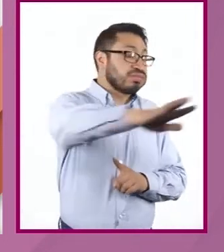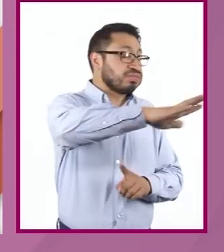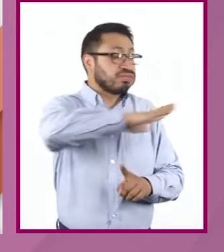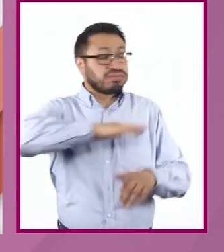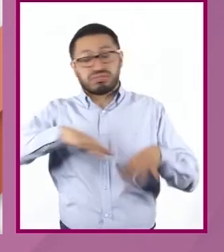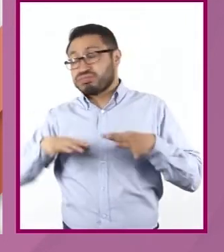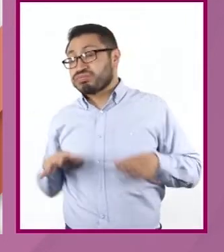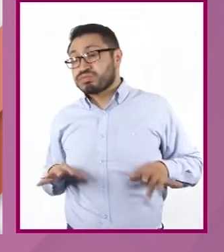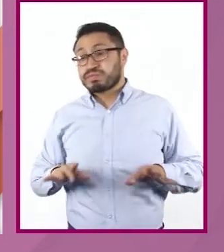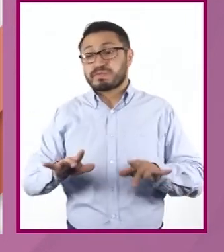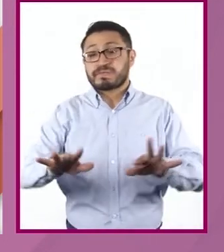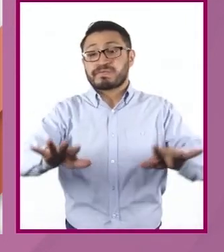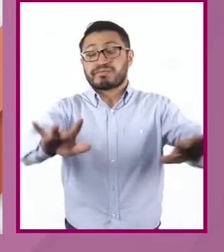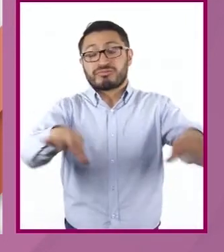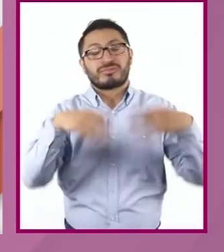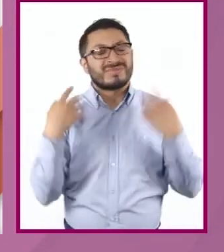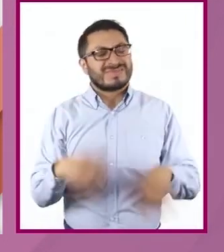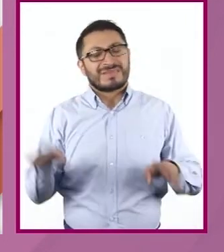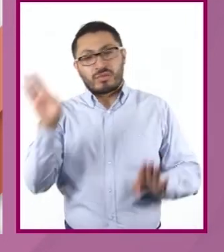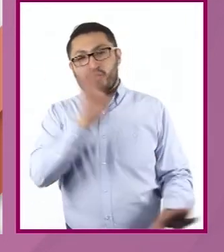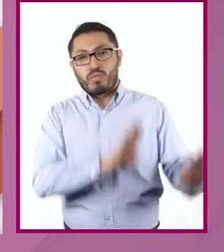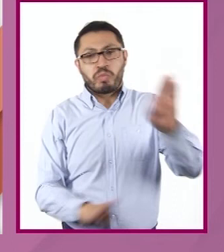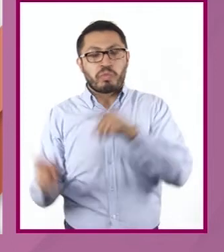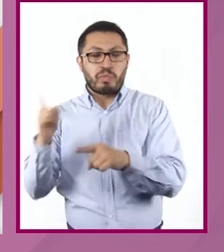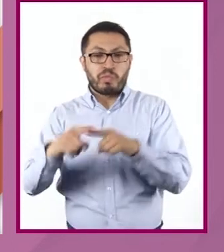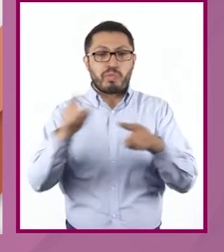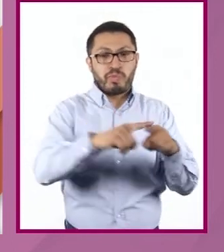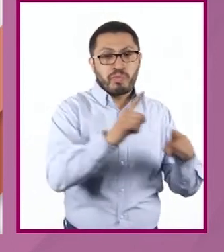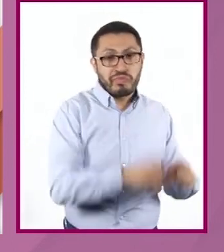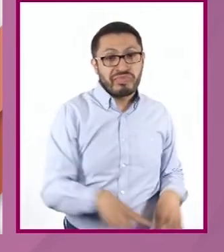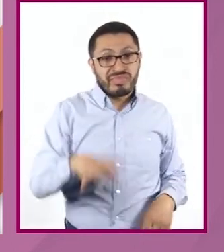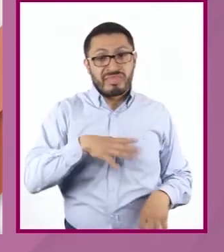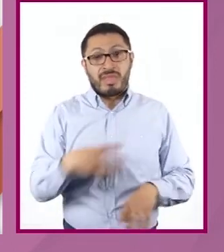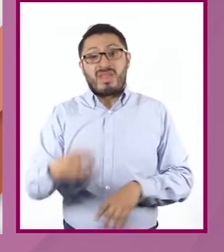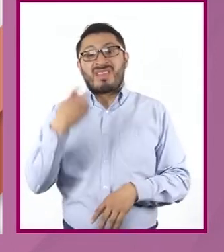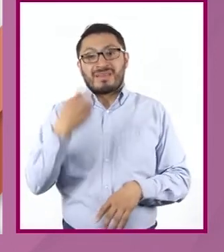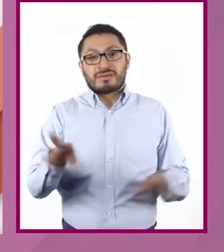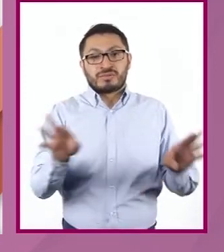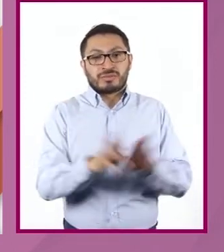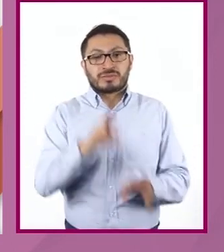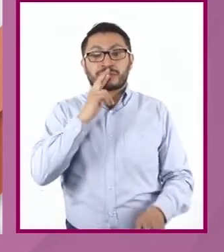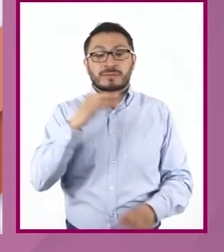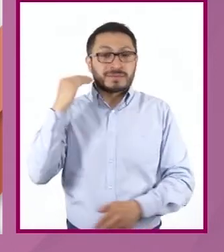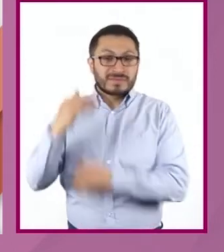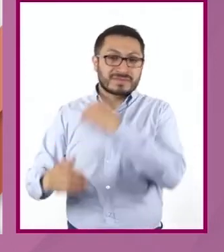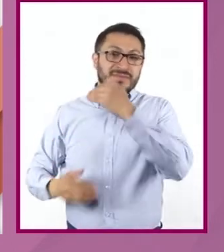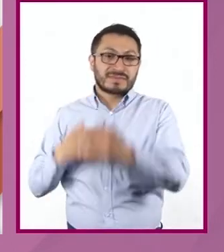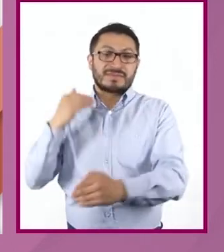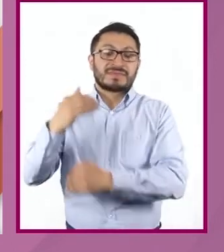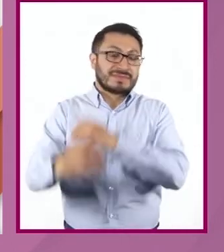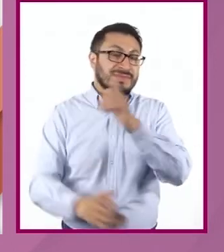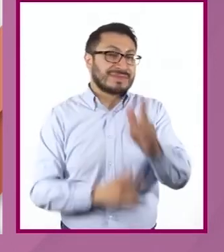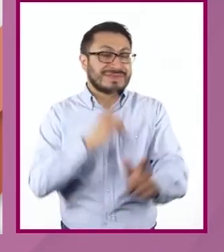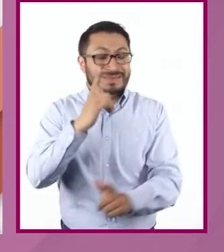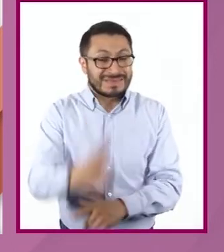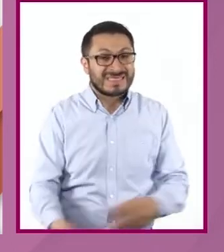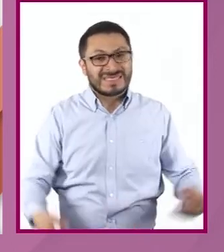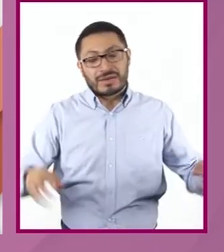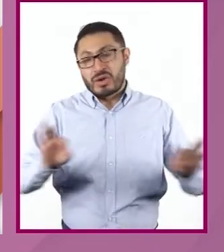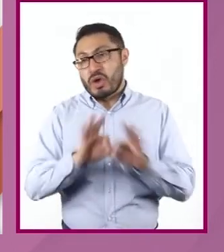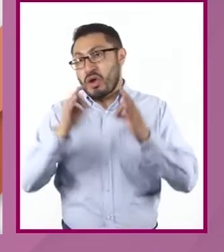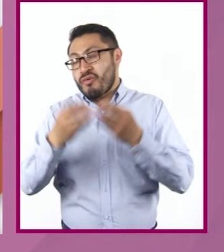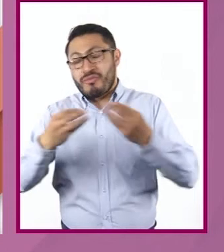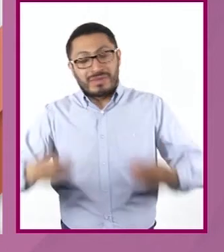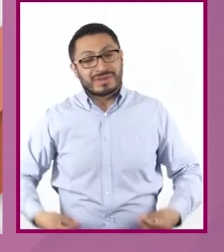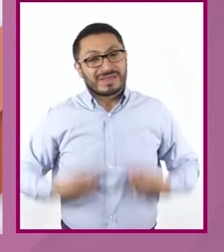enorme biodiversidad existente es resultado de la evolución, un proceso de cambio gradual de los seres vivos con el